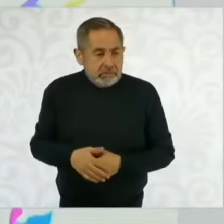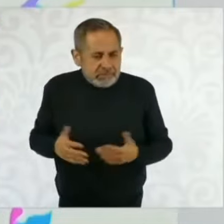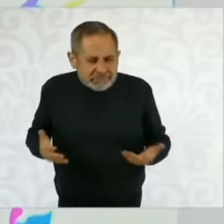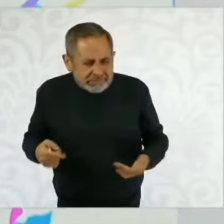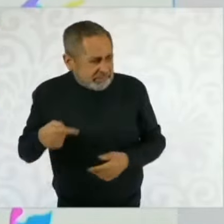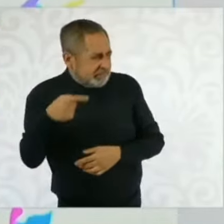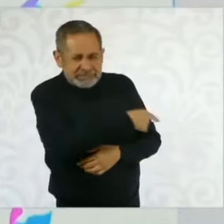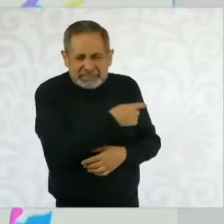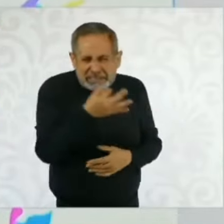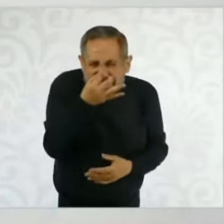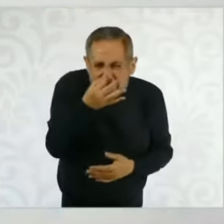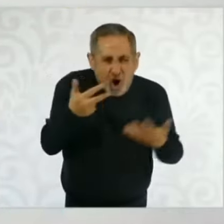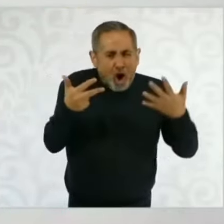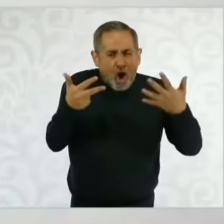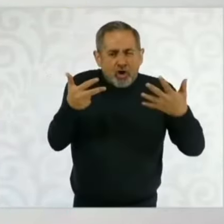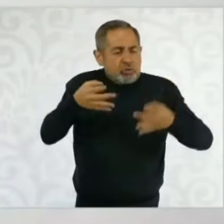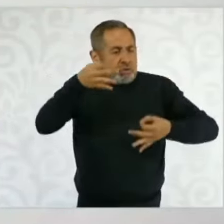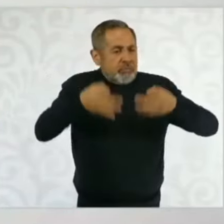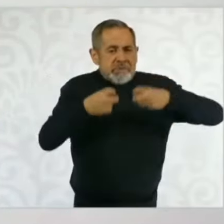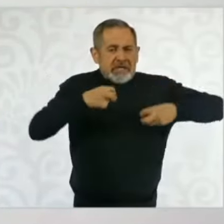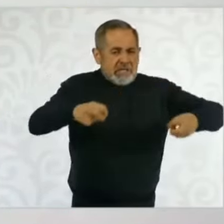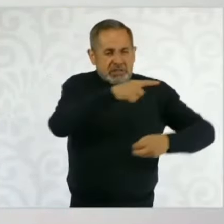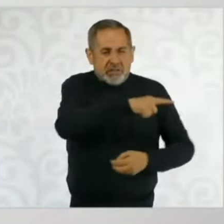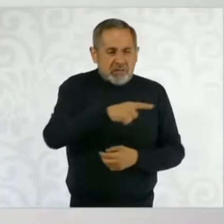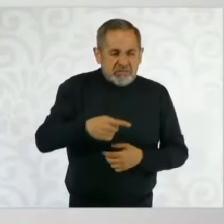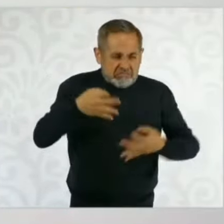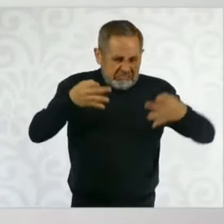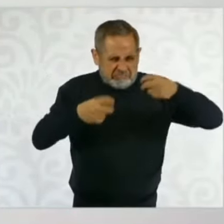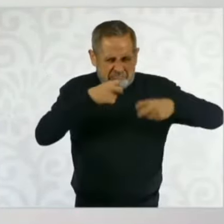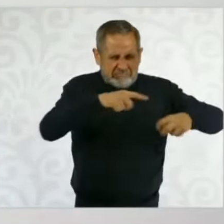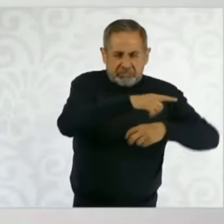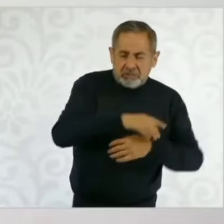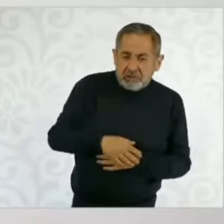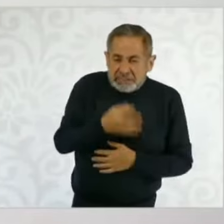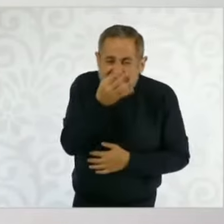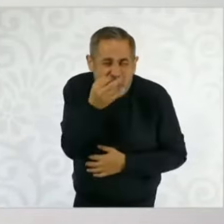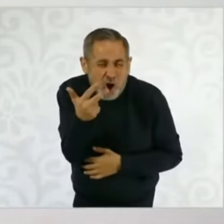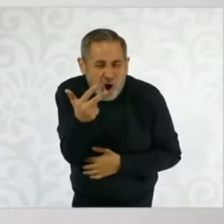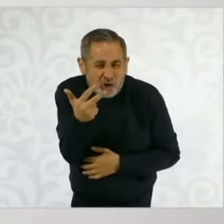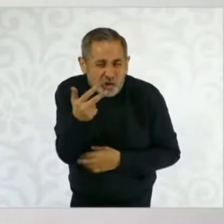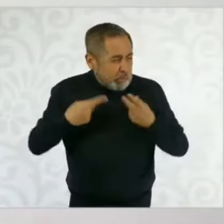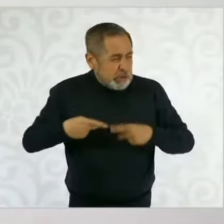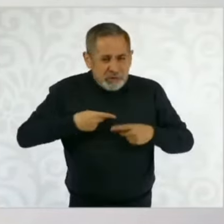ocho ministros y ministras de la Corte. ¡Ocho!